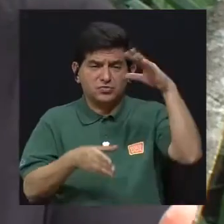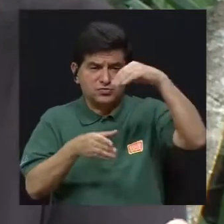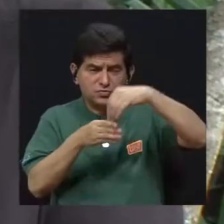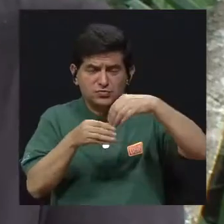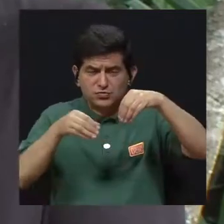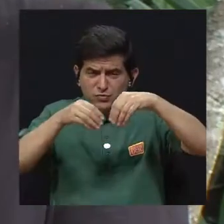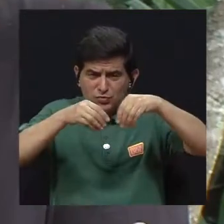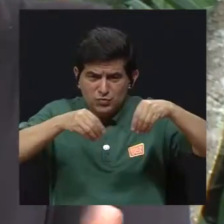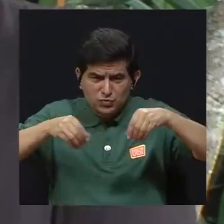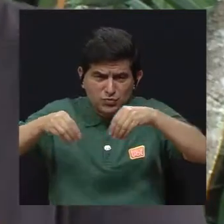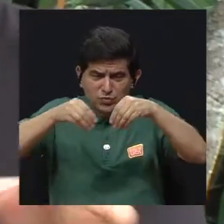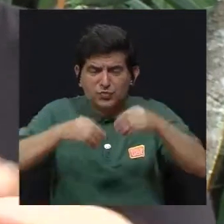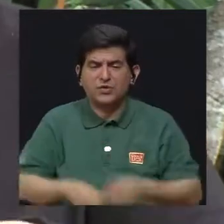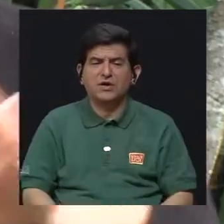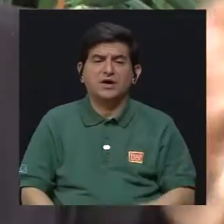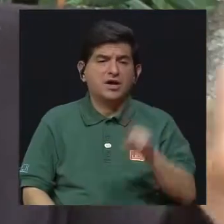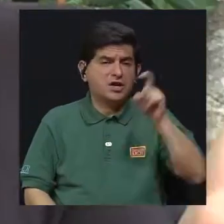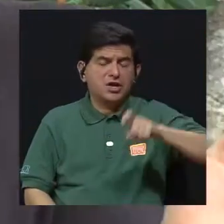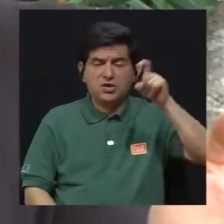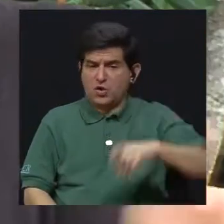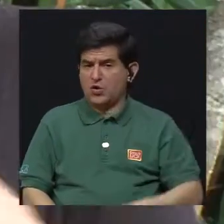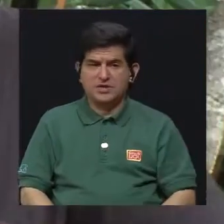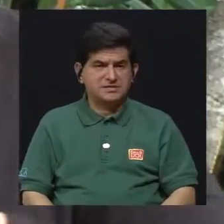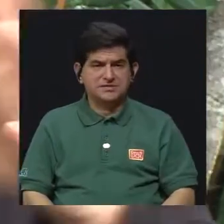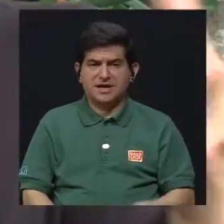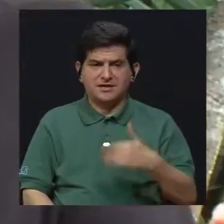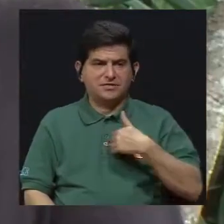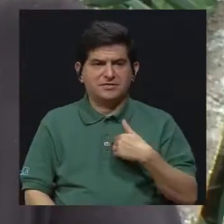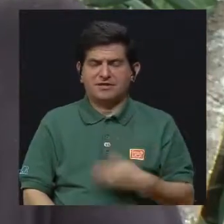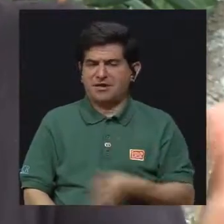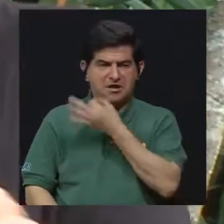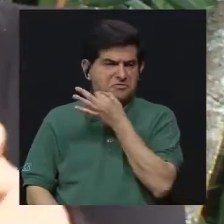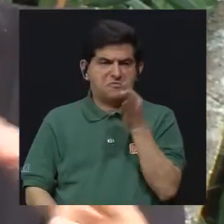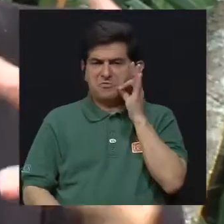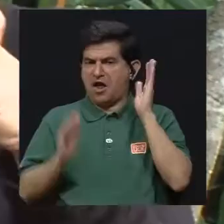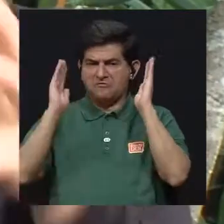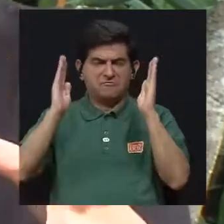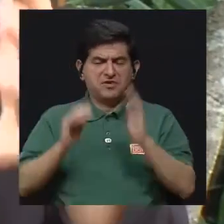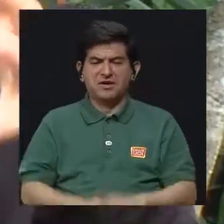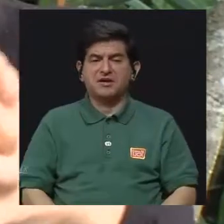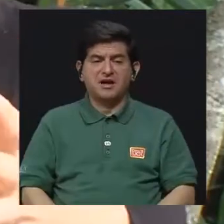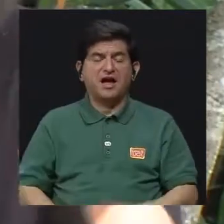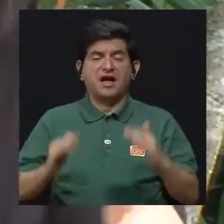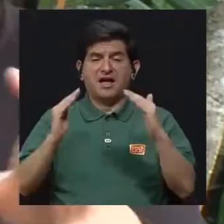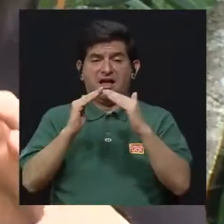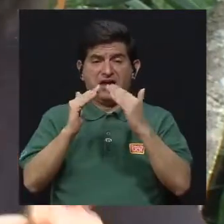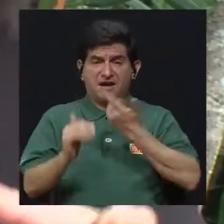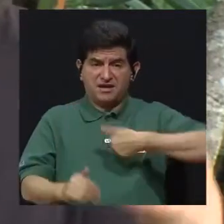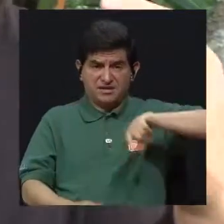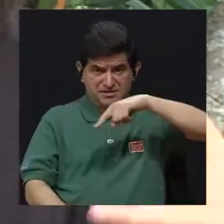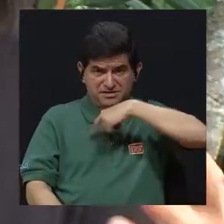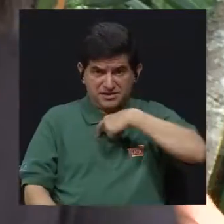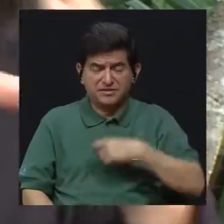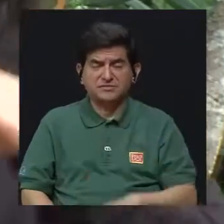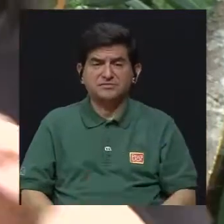esos nutrientes a la tierra, y para eso no hace falta tener una gran finca, sino que en la casa podemos